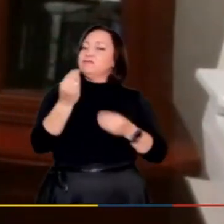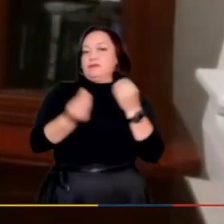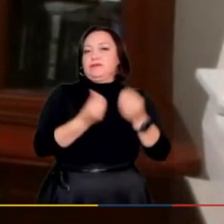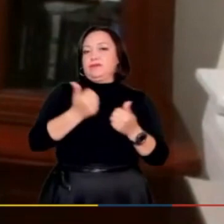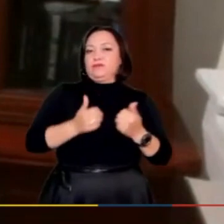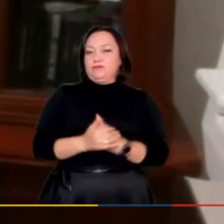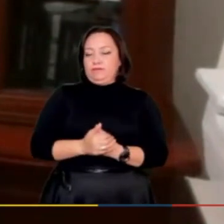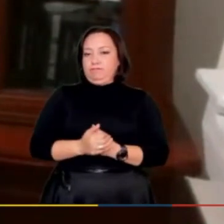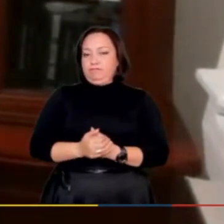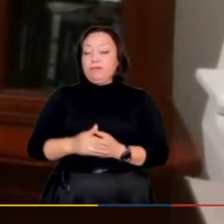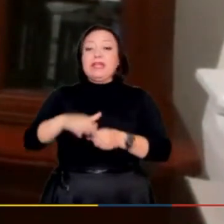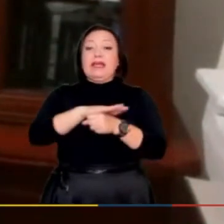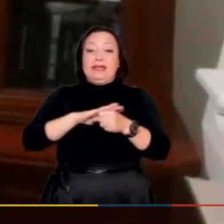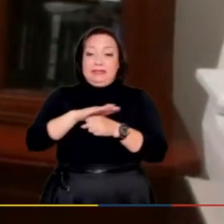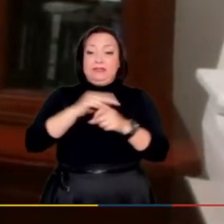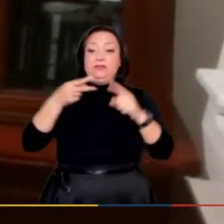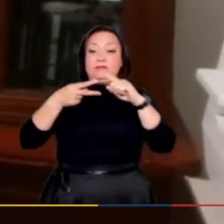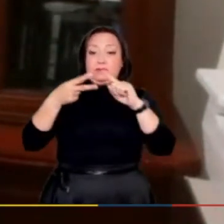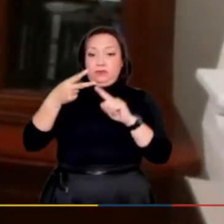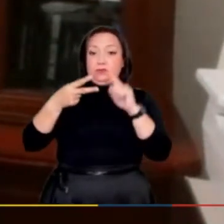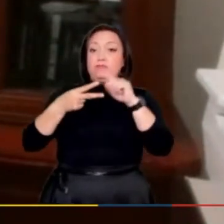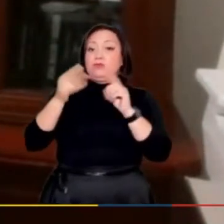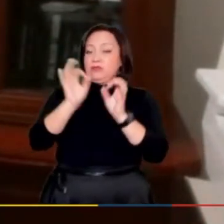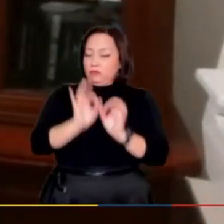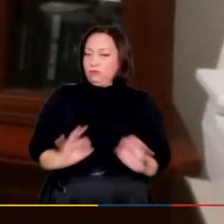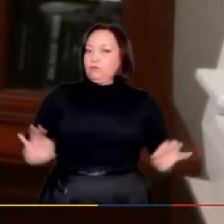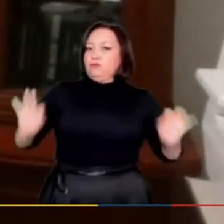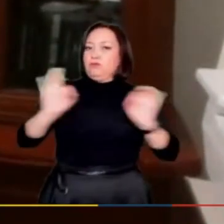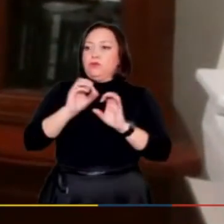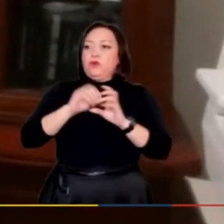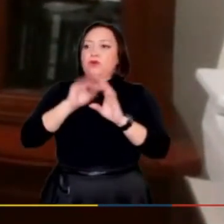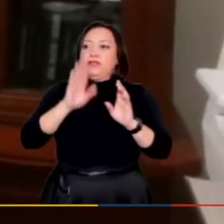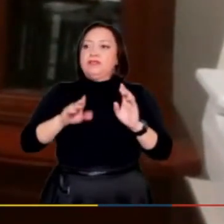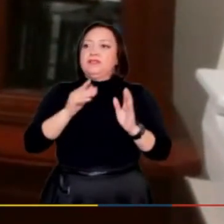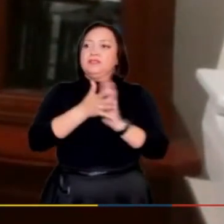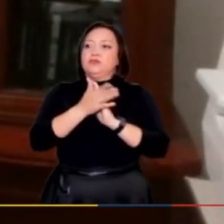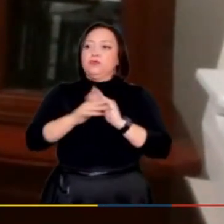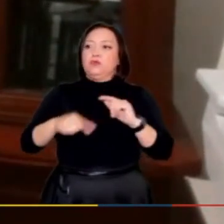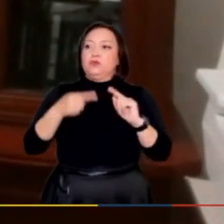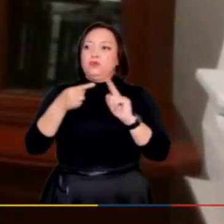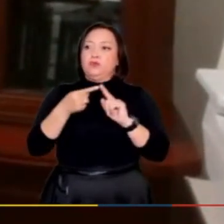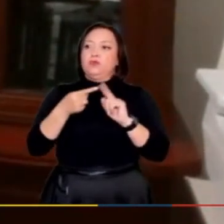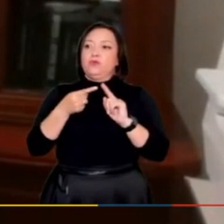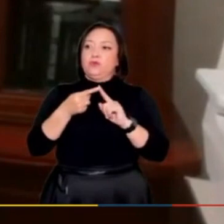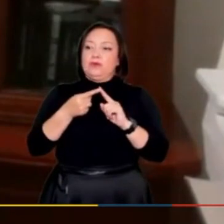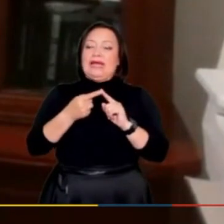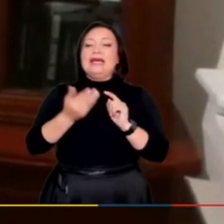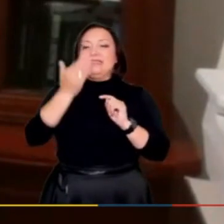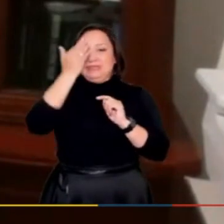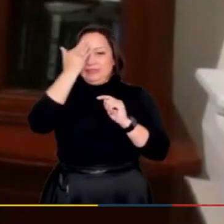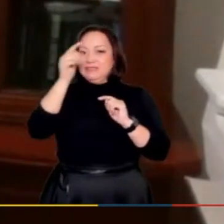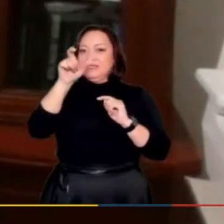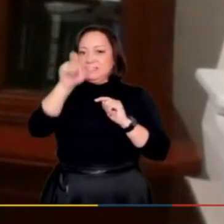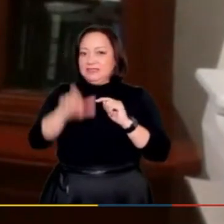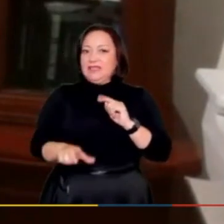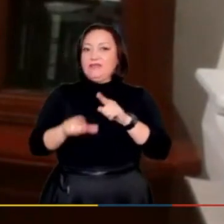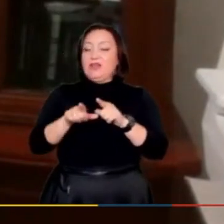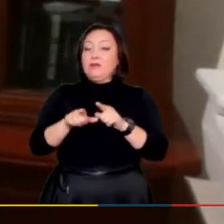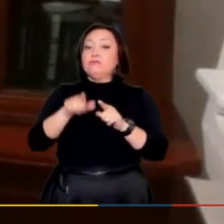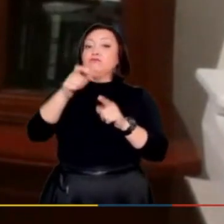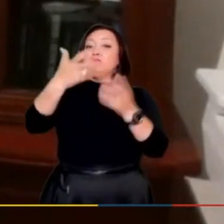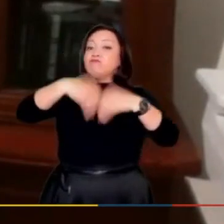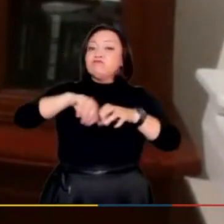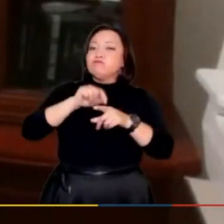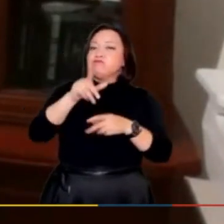dos situaciones que son muy relevantes en la determinación. Uno es el conocimiento adecuado del cliente por